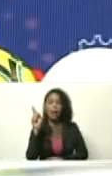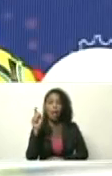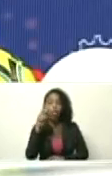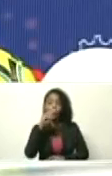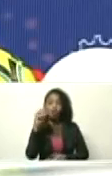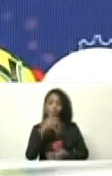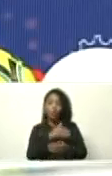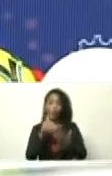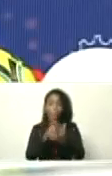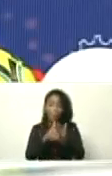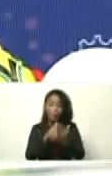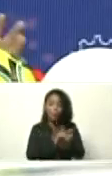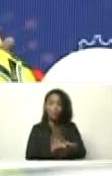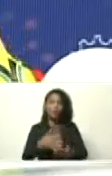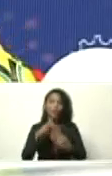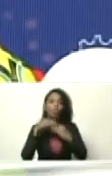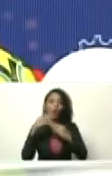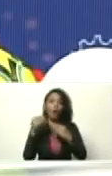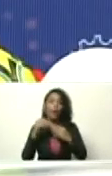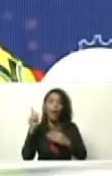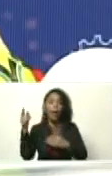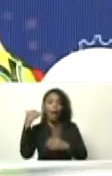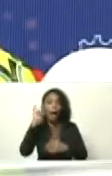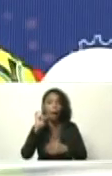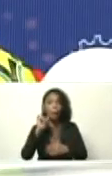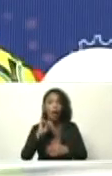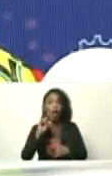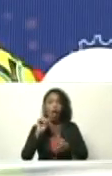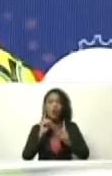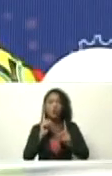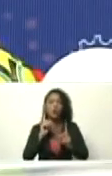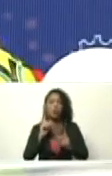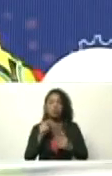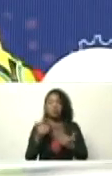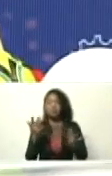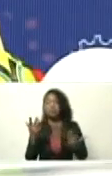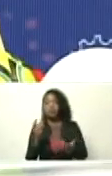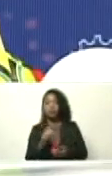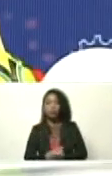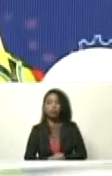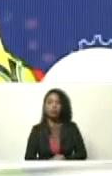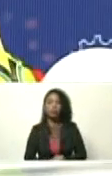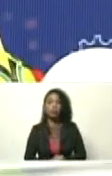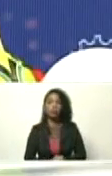200.000 millones de dólares. Alguito, pues, para lo fresco, como dicen.